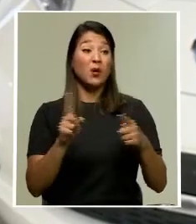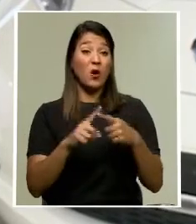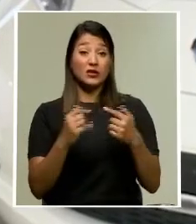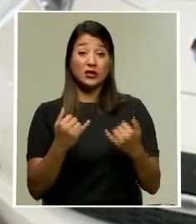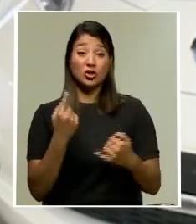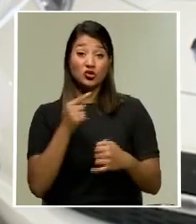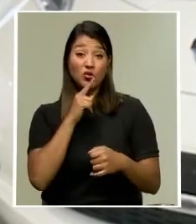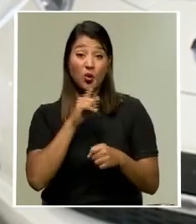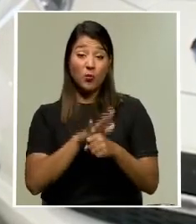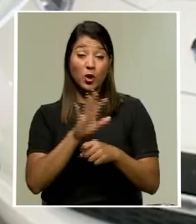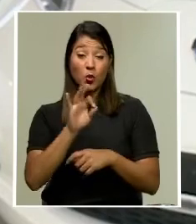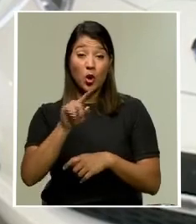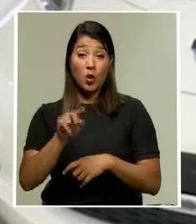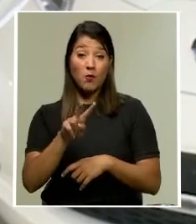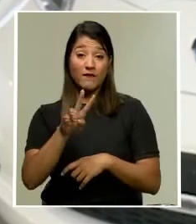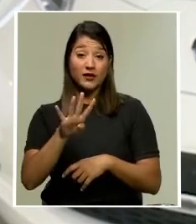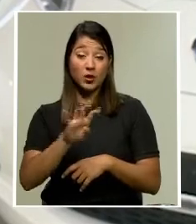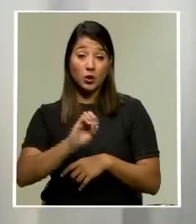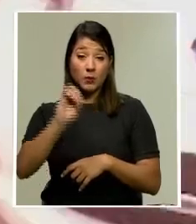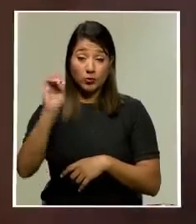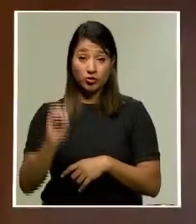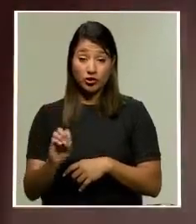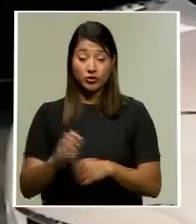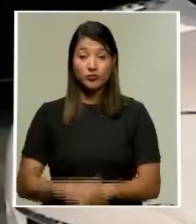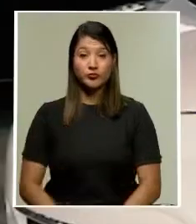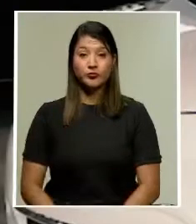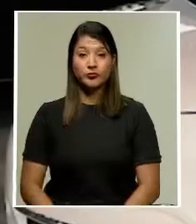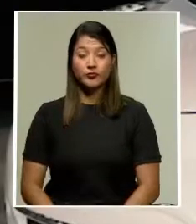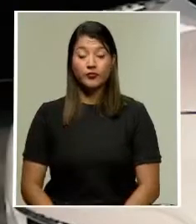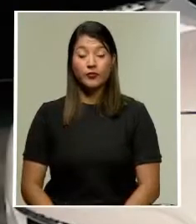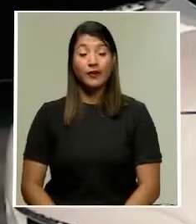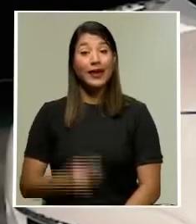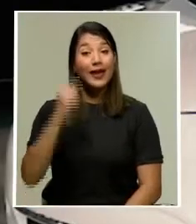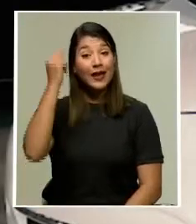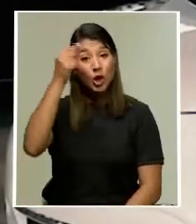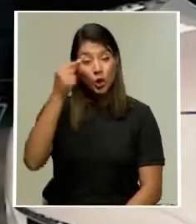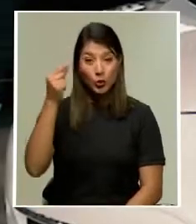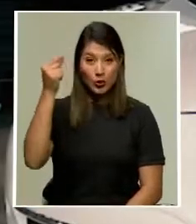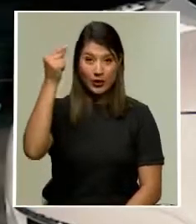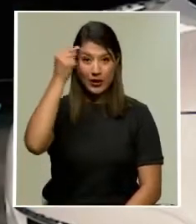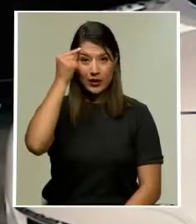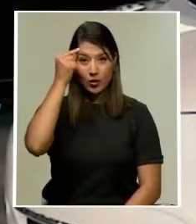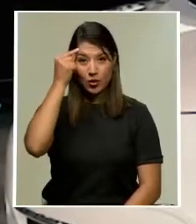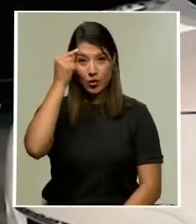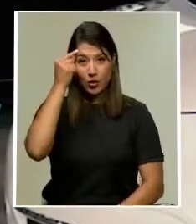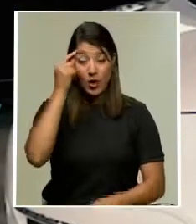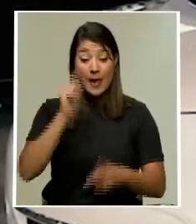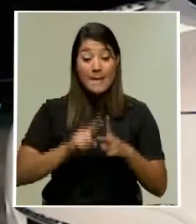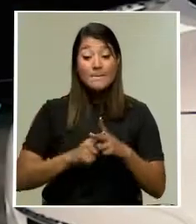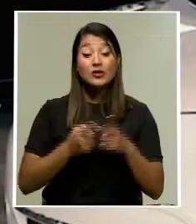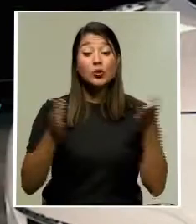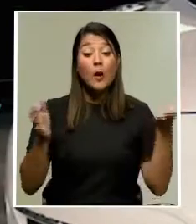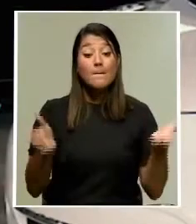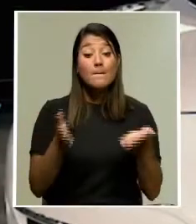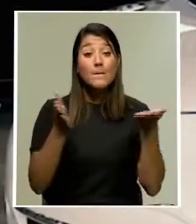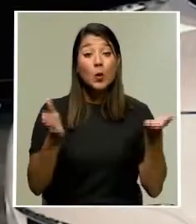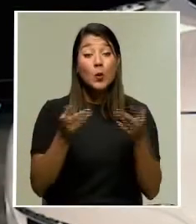cumplido el 9,24% de la meta. El gobierno promueve desde